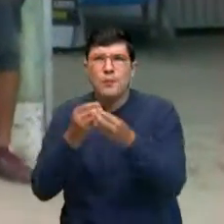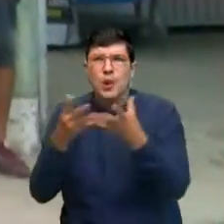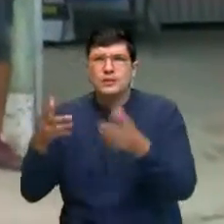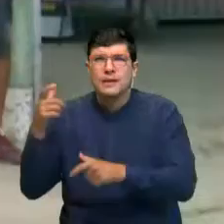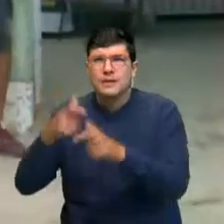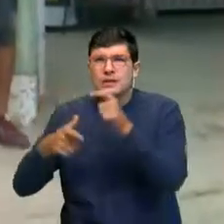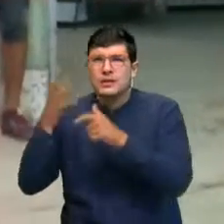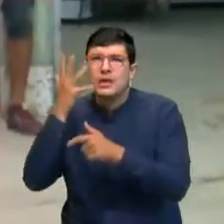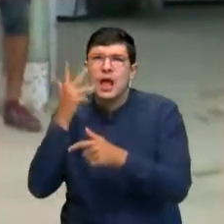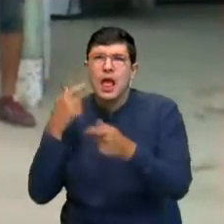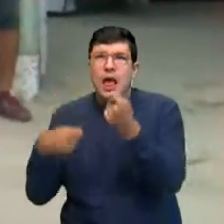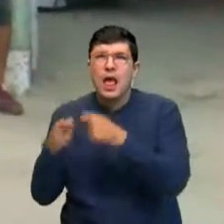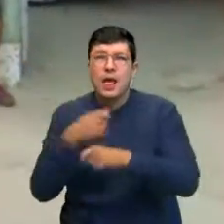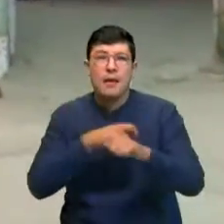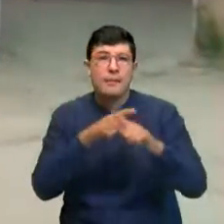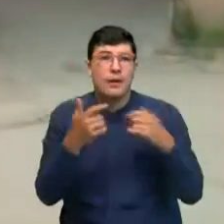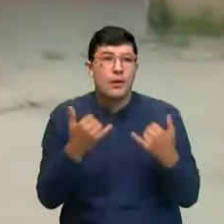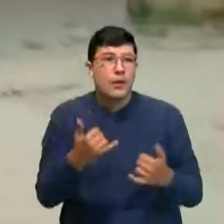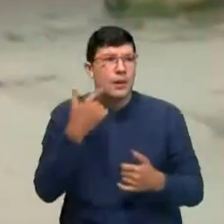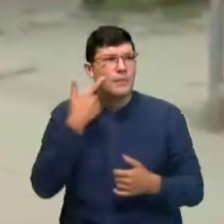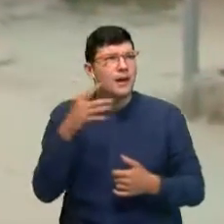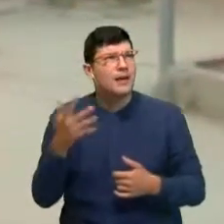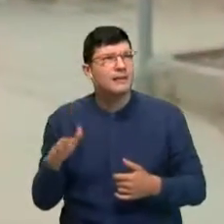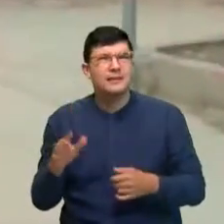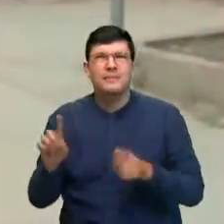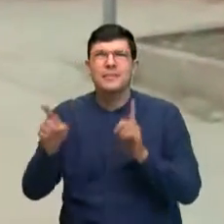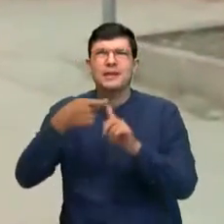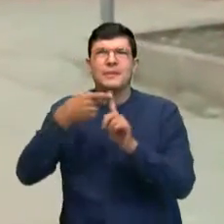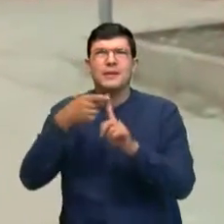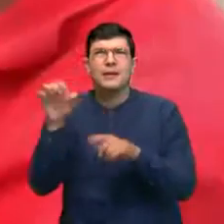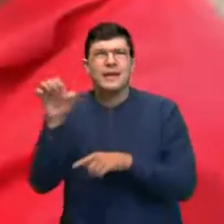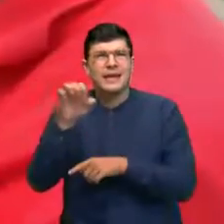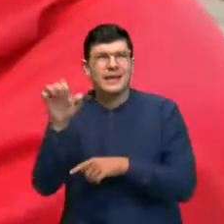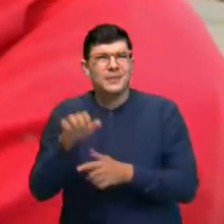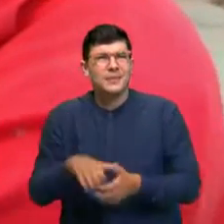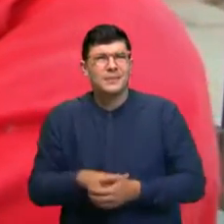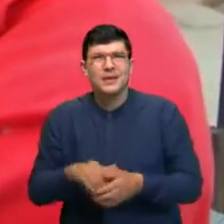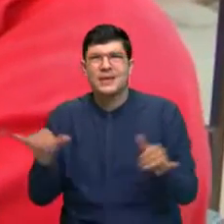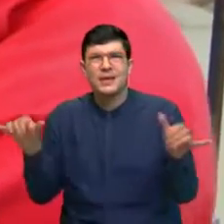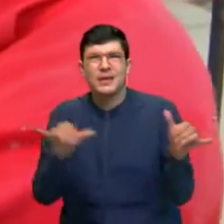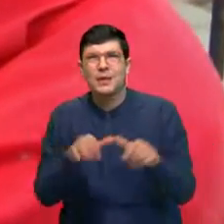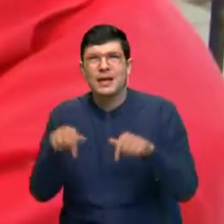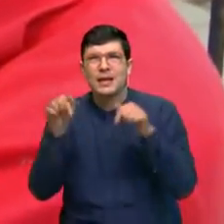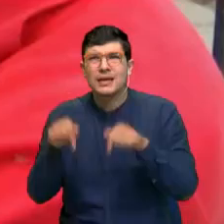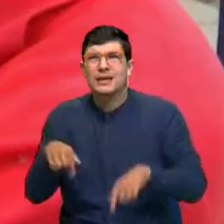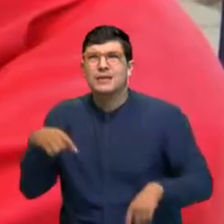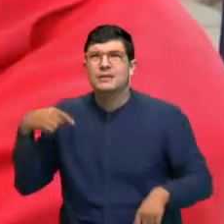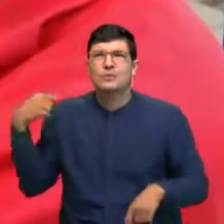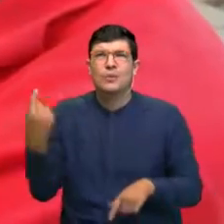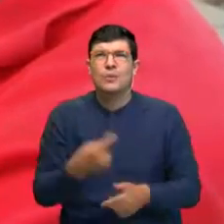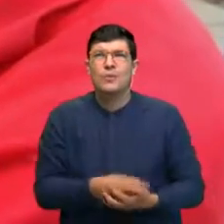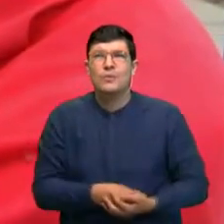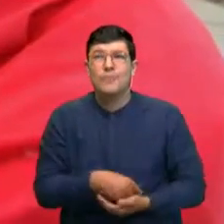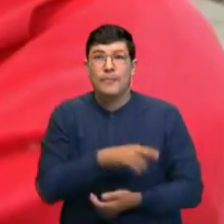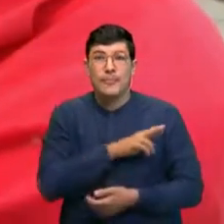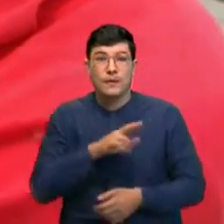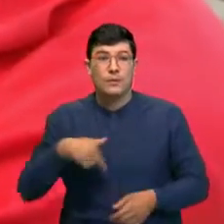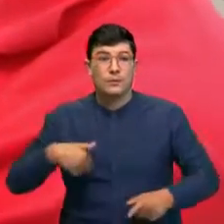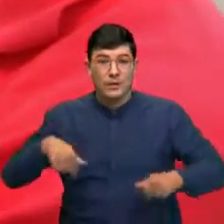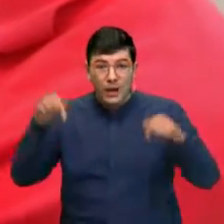pero hoy pareciese que fuera un primero de enero soledad total se le respeta nosotros somos inmigrantes estamos aquí